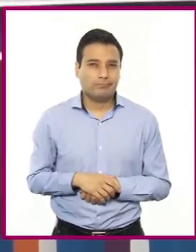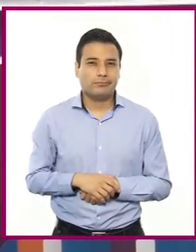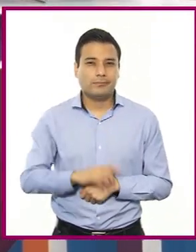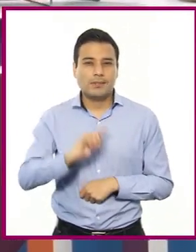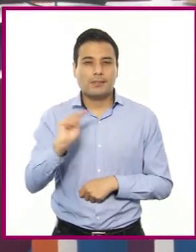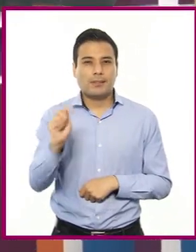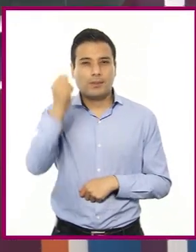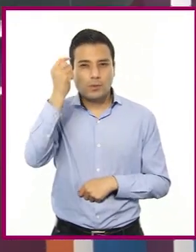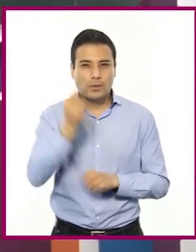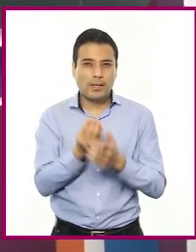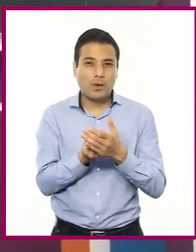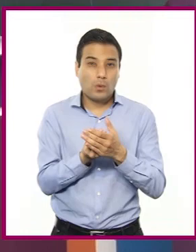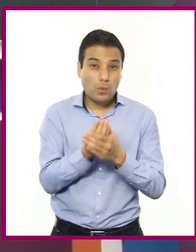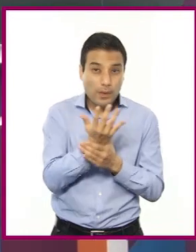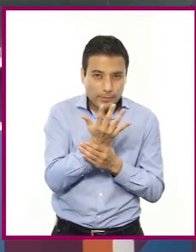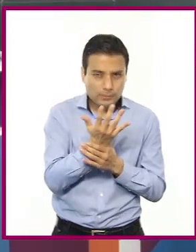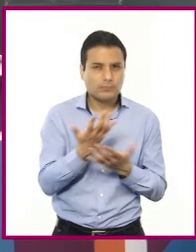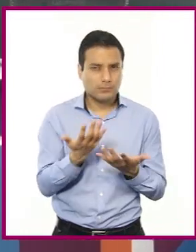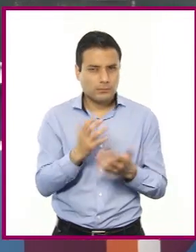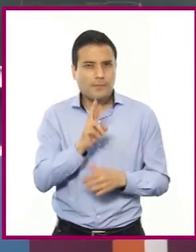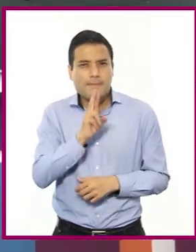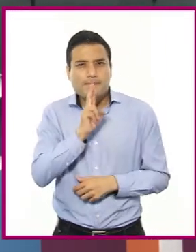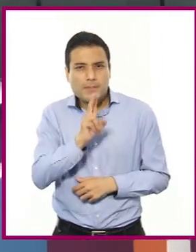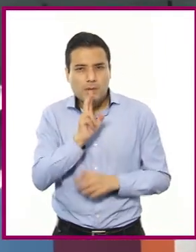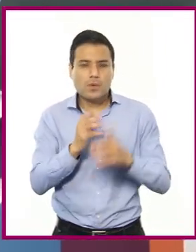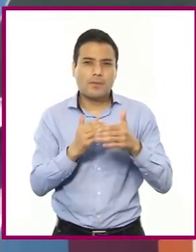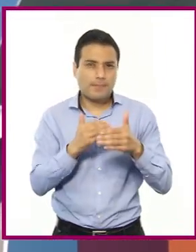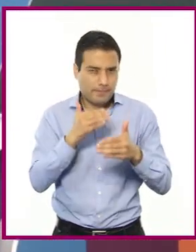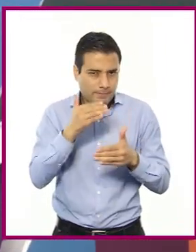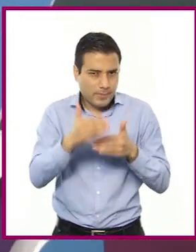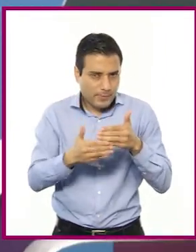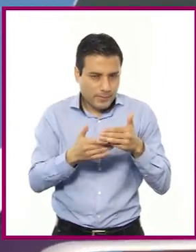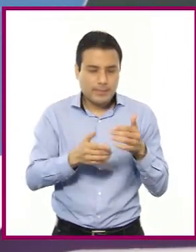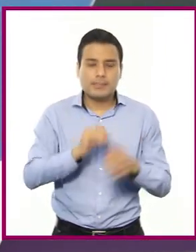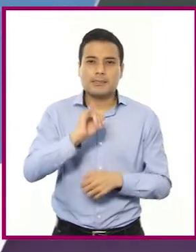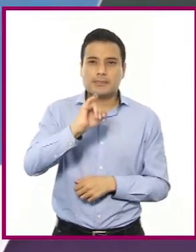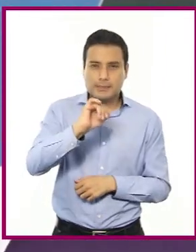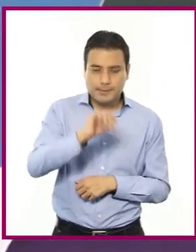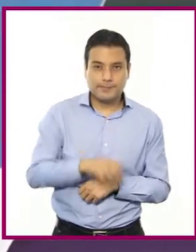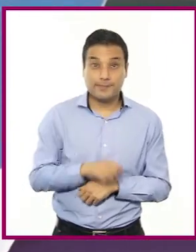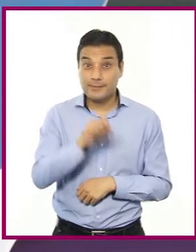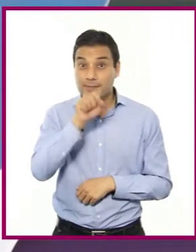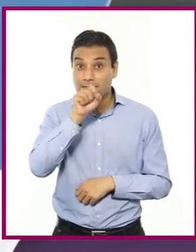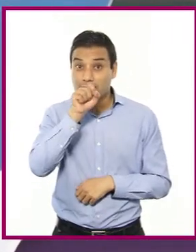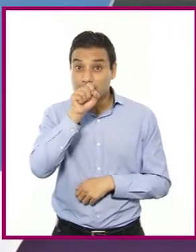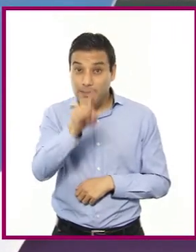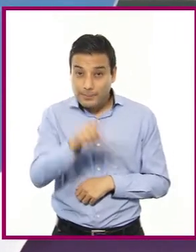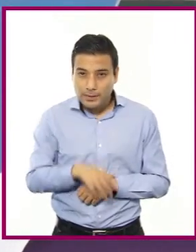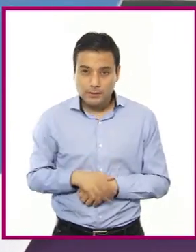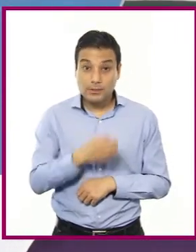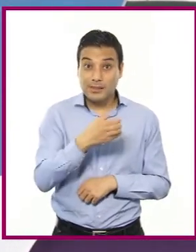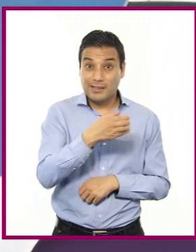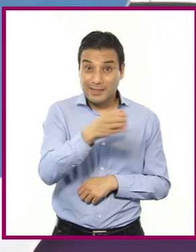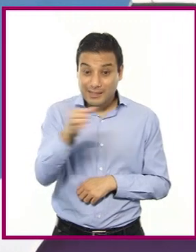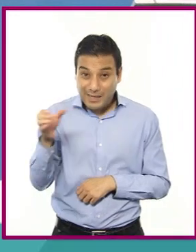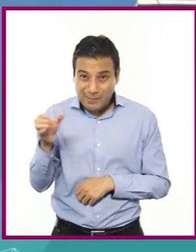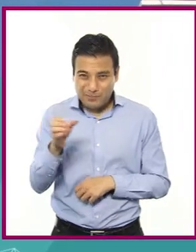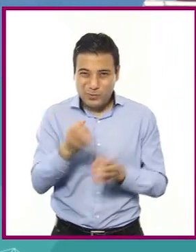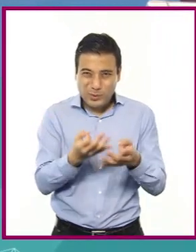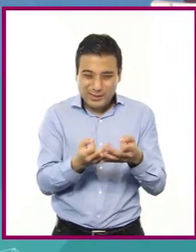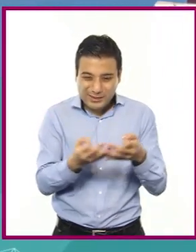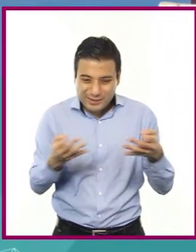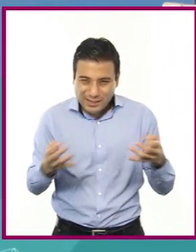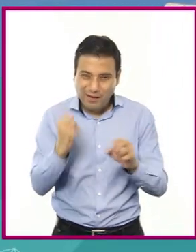tecnologías agrícolas trajeron progreso, pero al mismo tiempo provocaron el desgaste del campo. Por otro